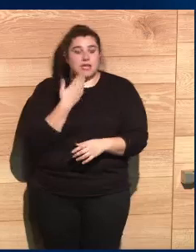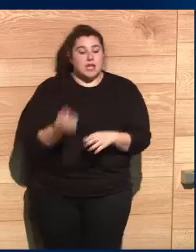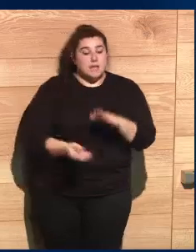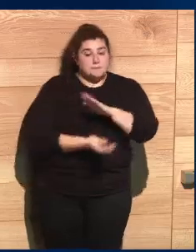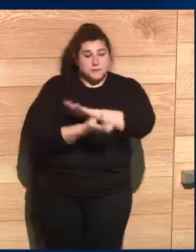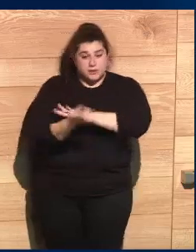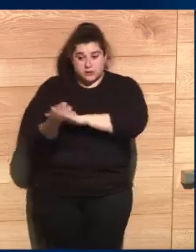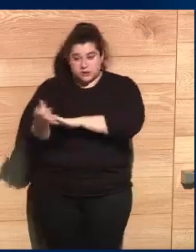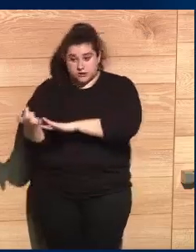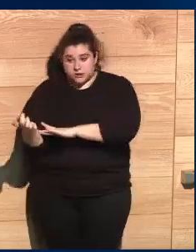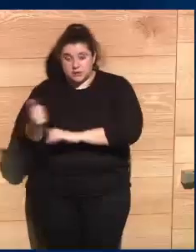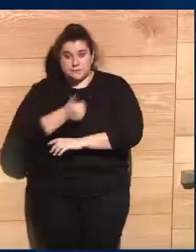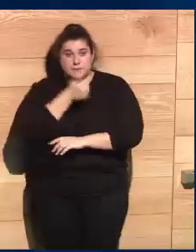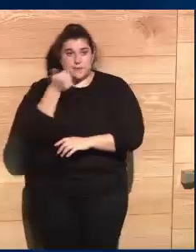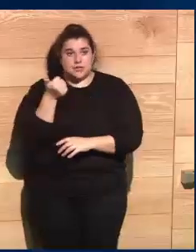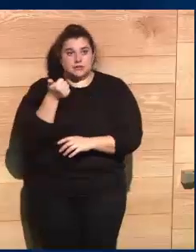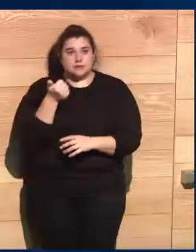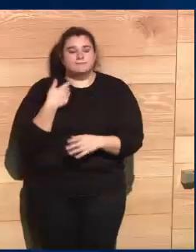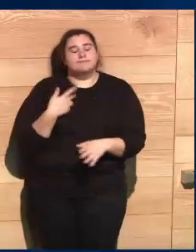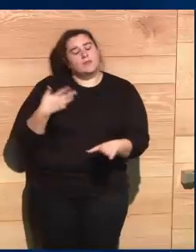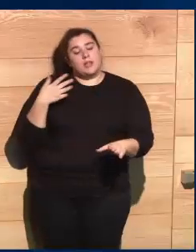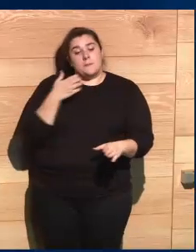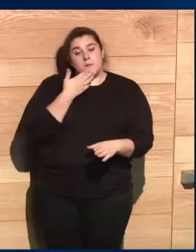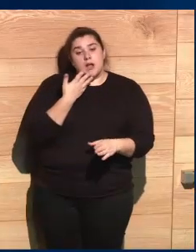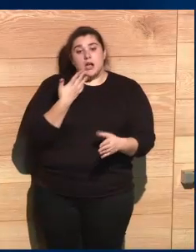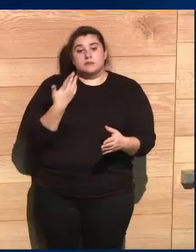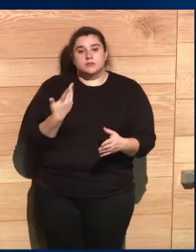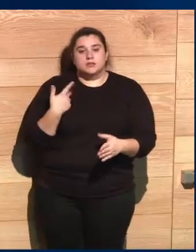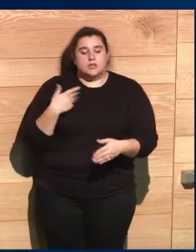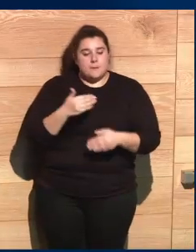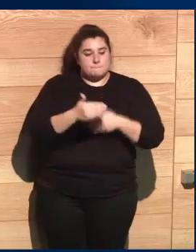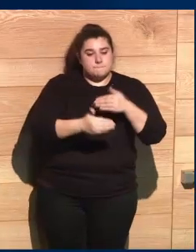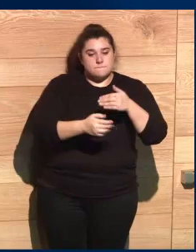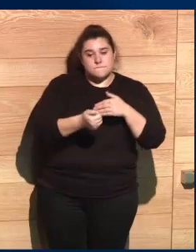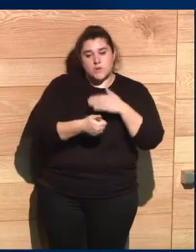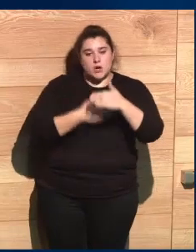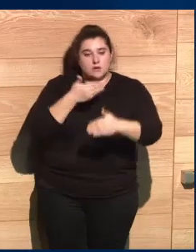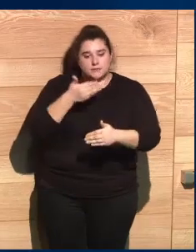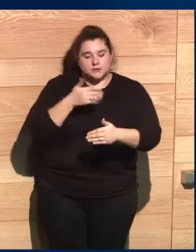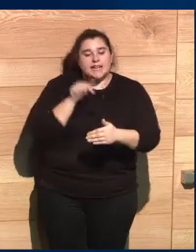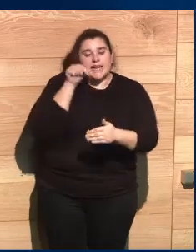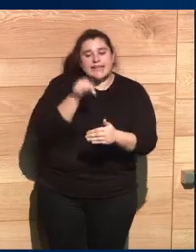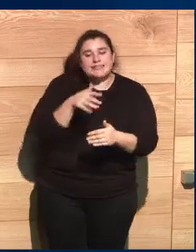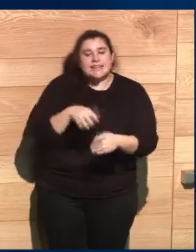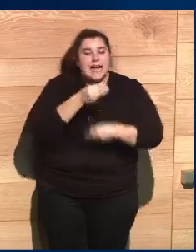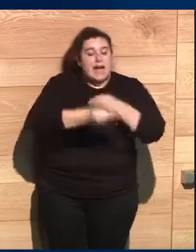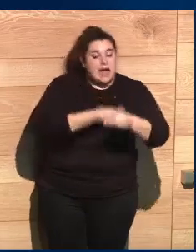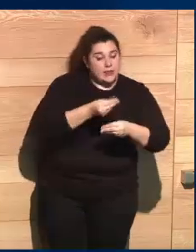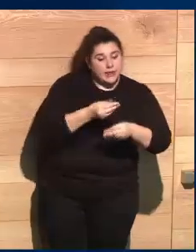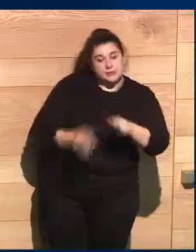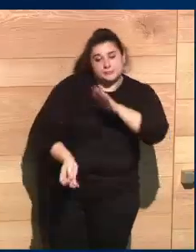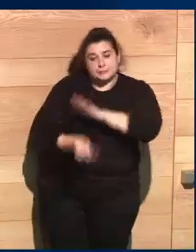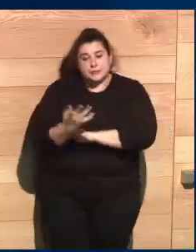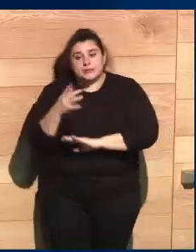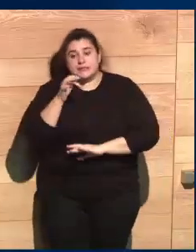o juegos en este caso, es decir, secuencias en las cuales tú haces algo, pasa una cosa, y si esa cosa que te